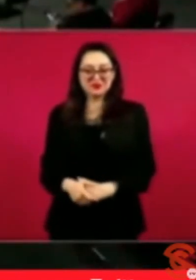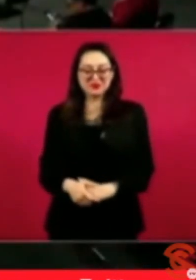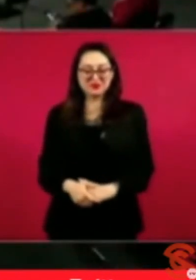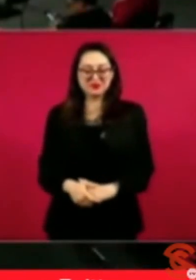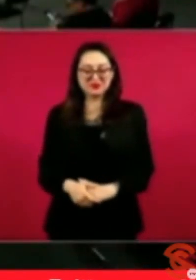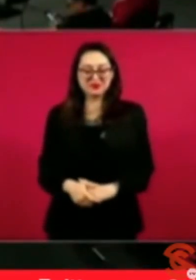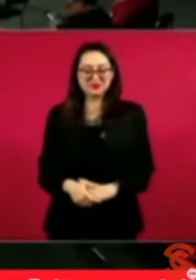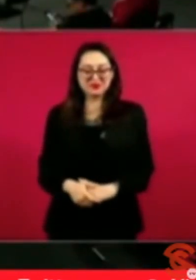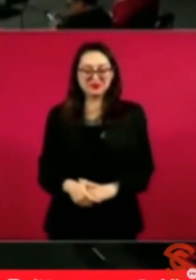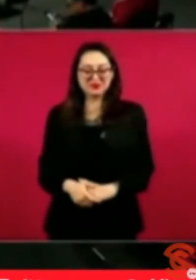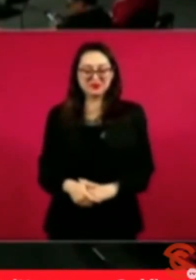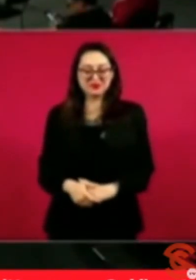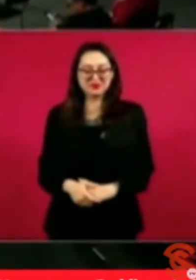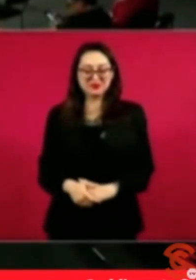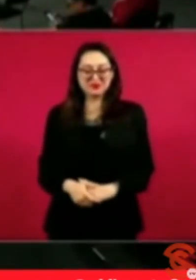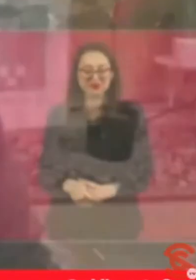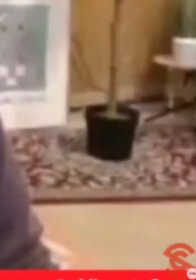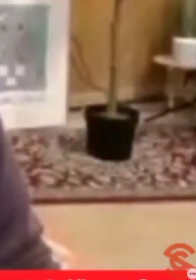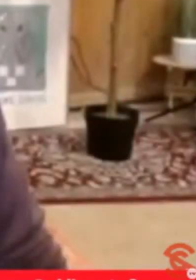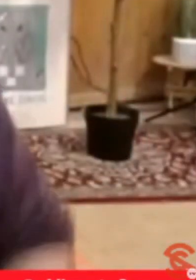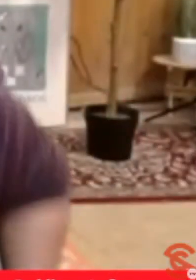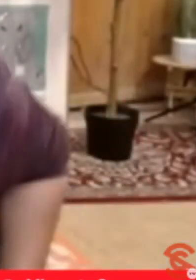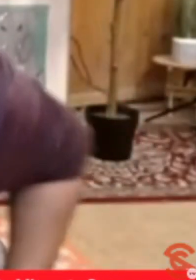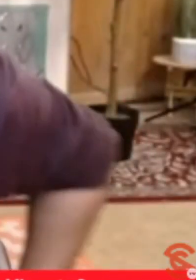O sea que...